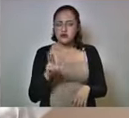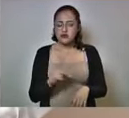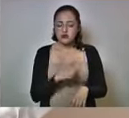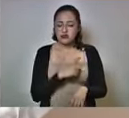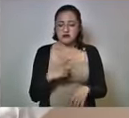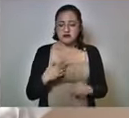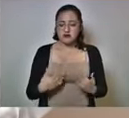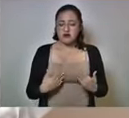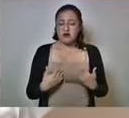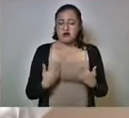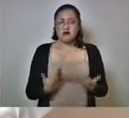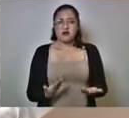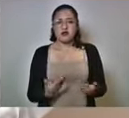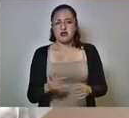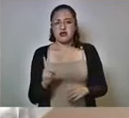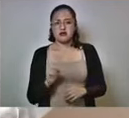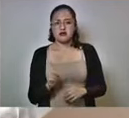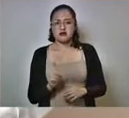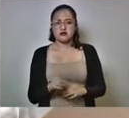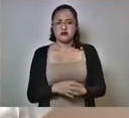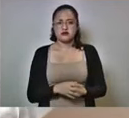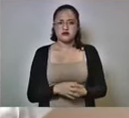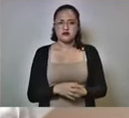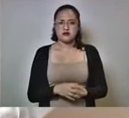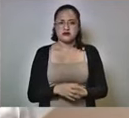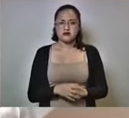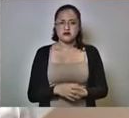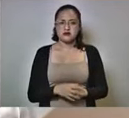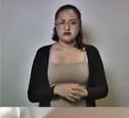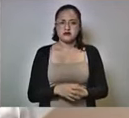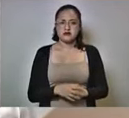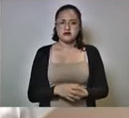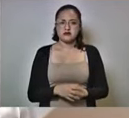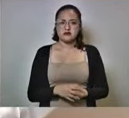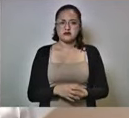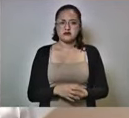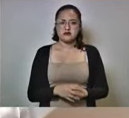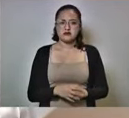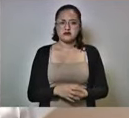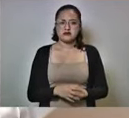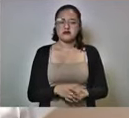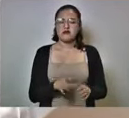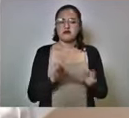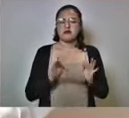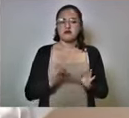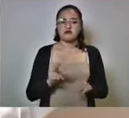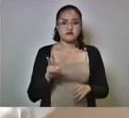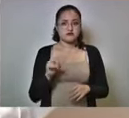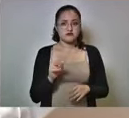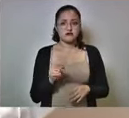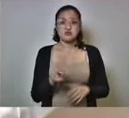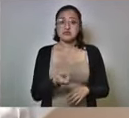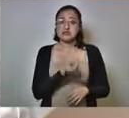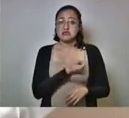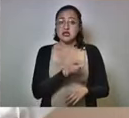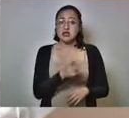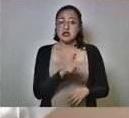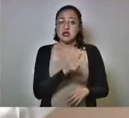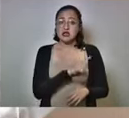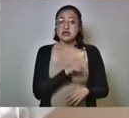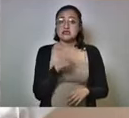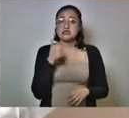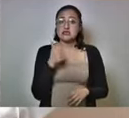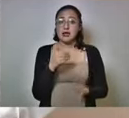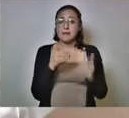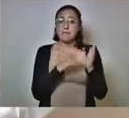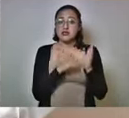confiar. No nos podemos confiar. La salud de los